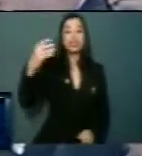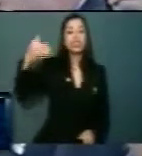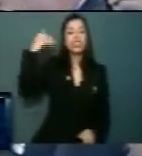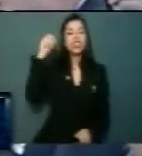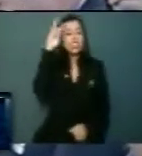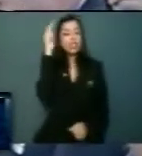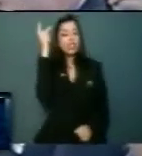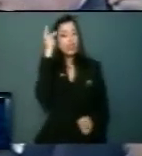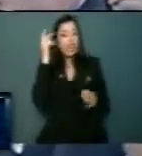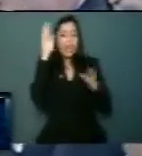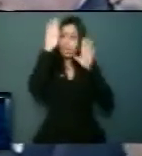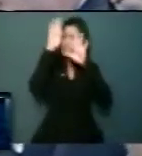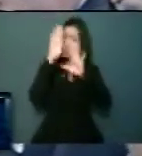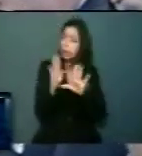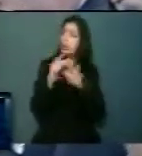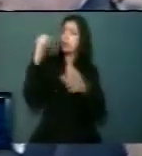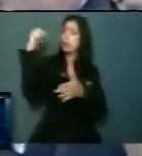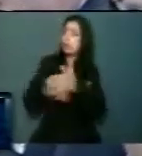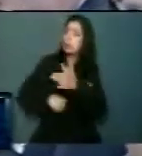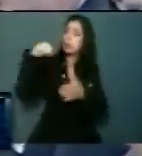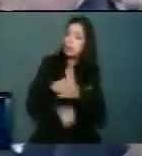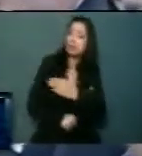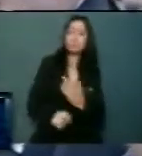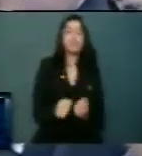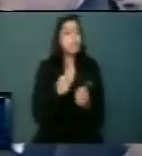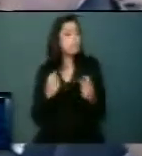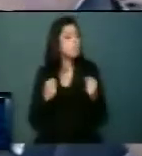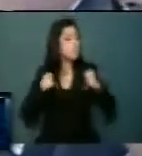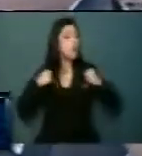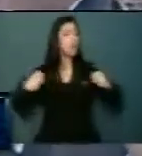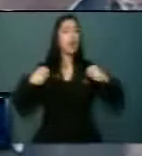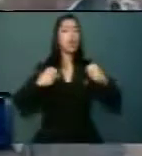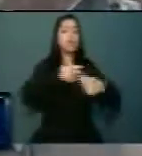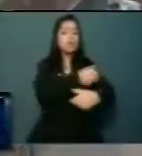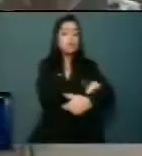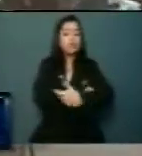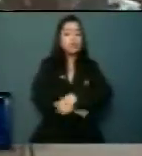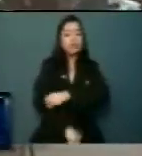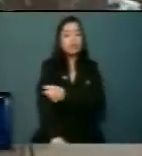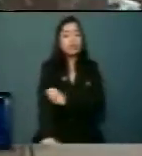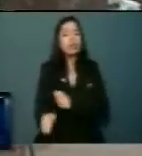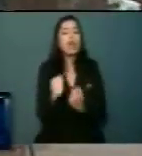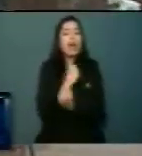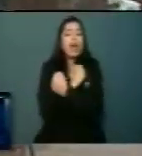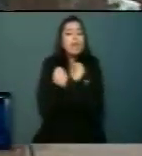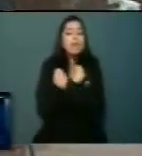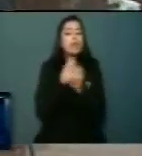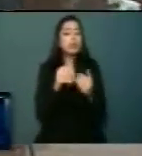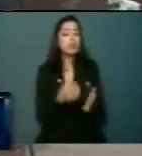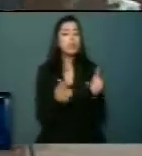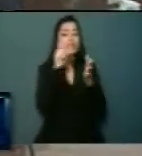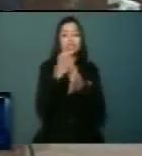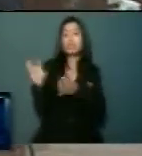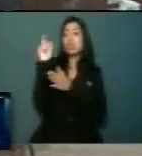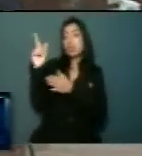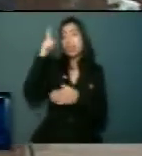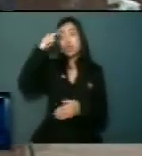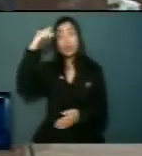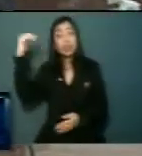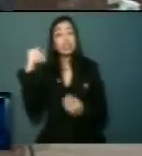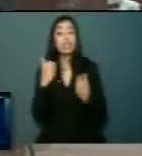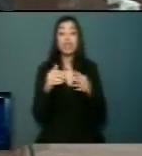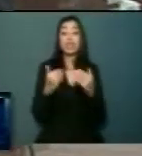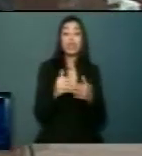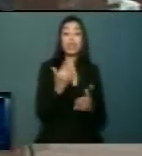es valor, es amor por un territorio donde las divisiones sociales, económicas y políticas desencadenaron